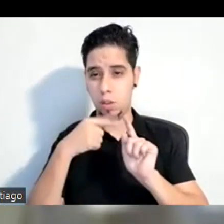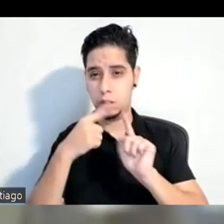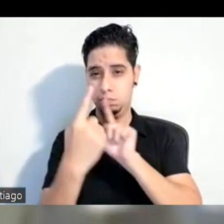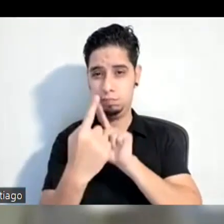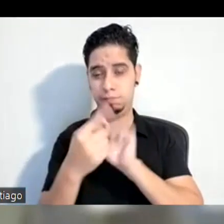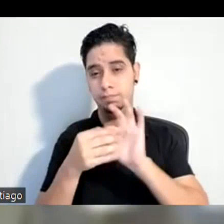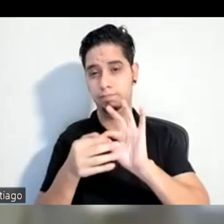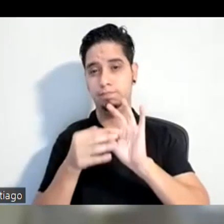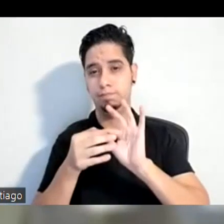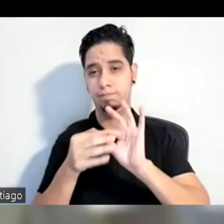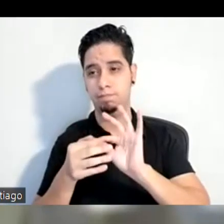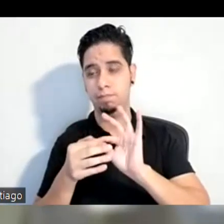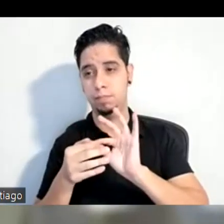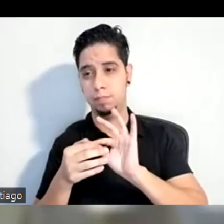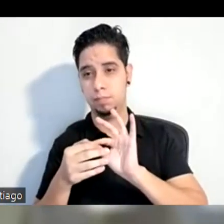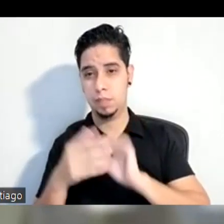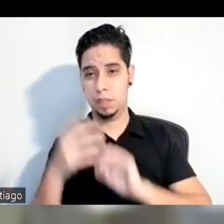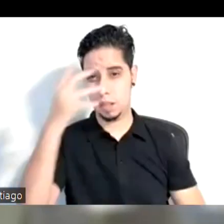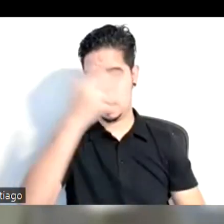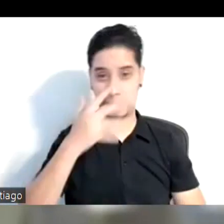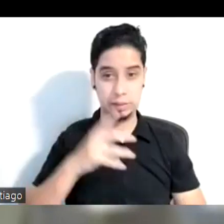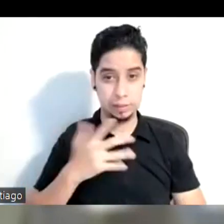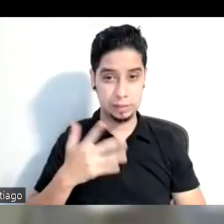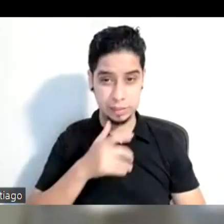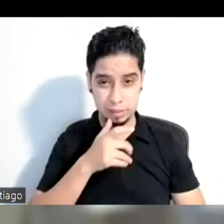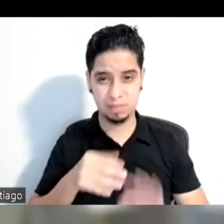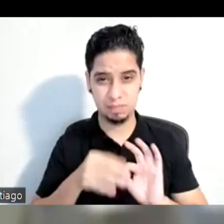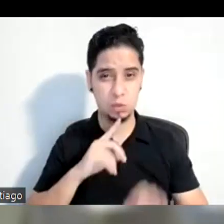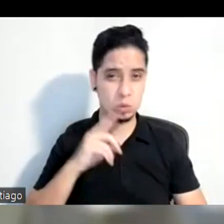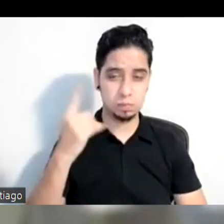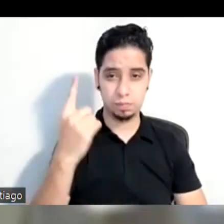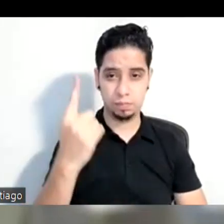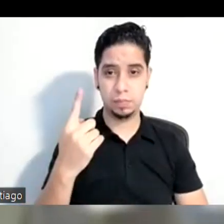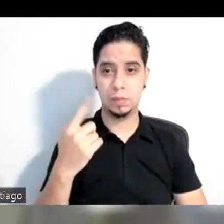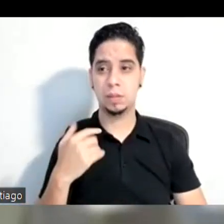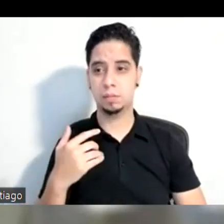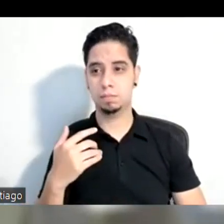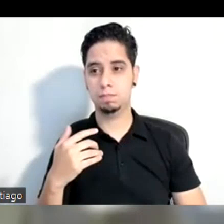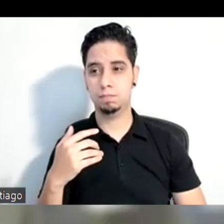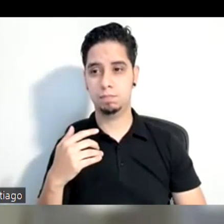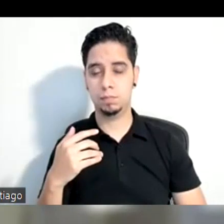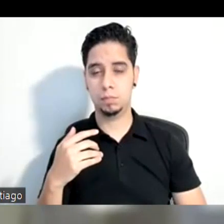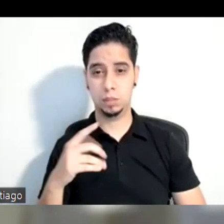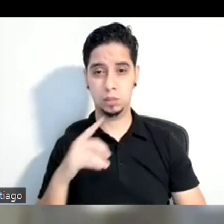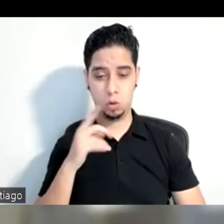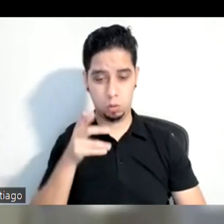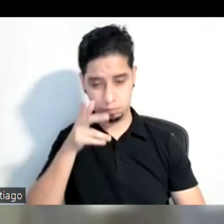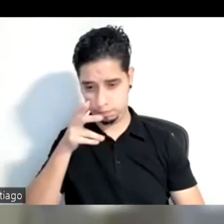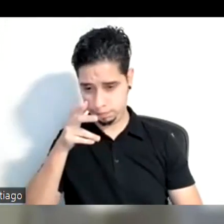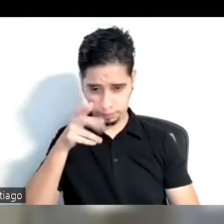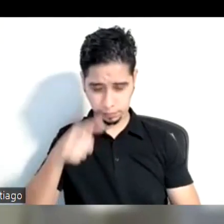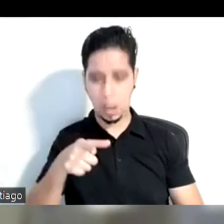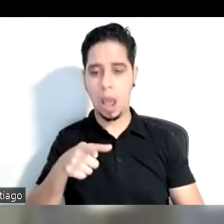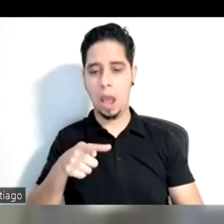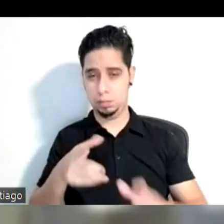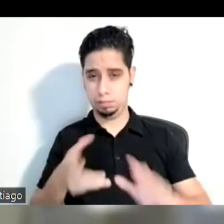cámara. Claro. El que da la cámara es el intérprete sordo. El intérprete oyente le tira a la persona sola y el sordo lo convierte de una manera que sea